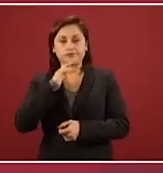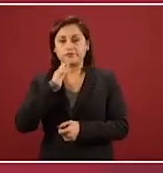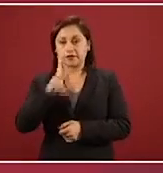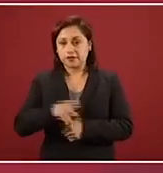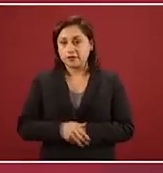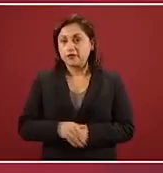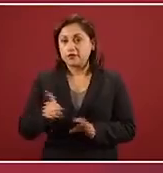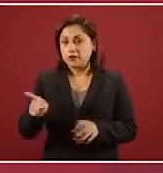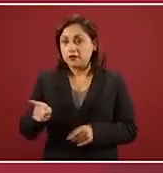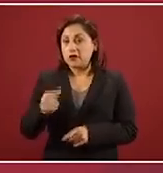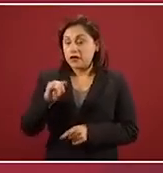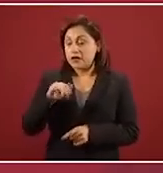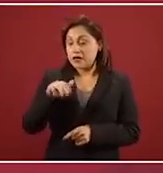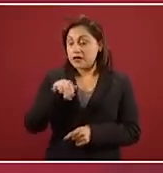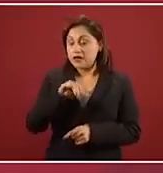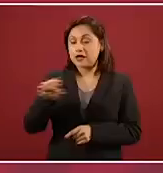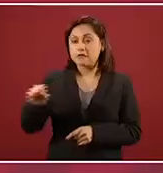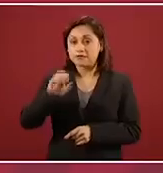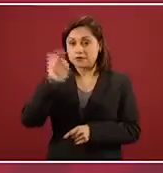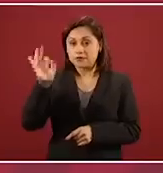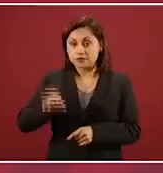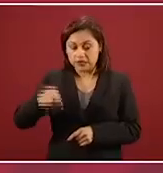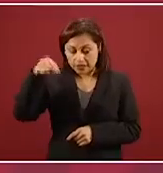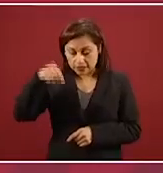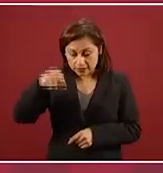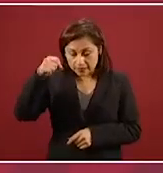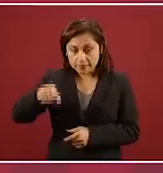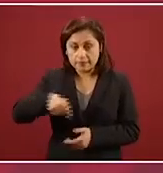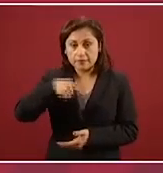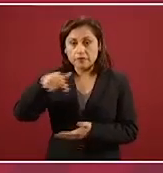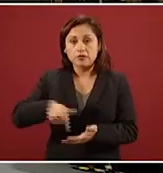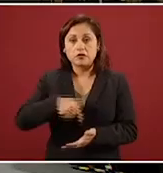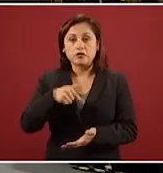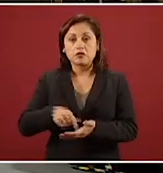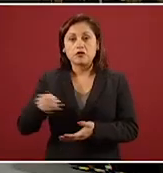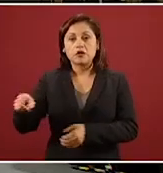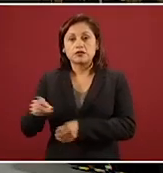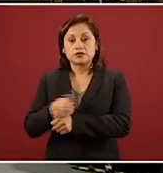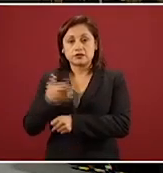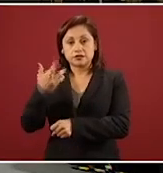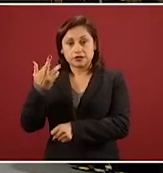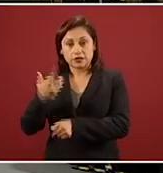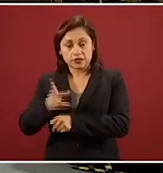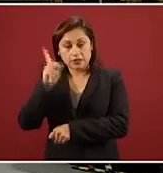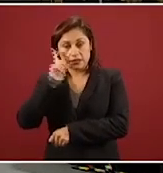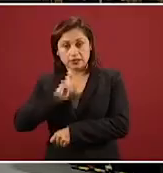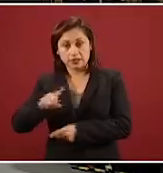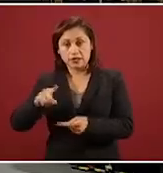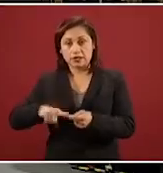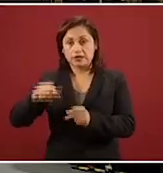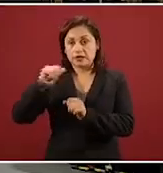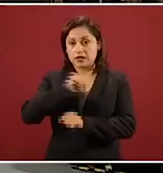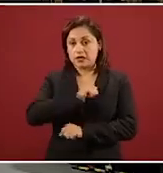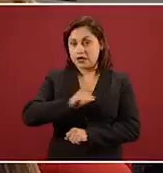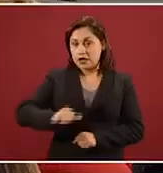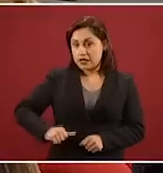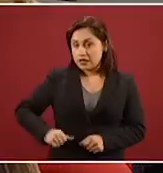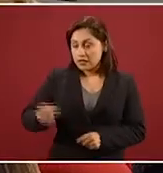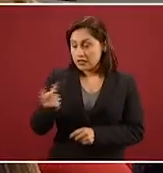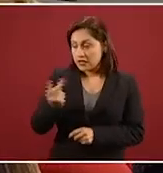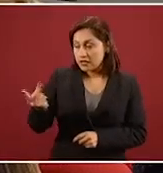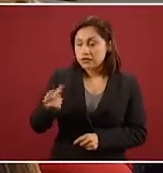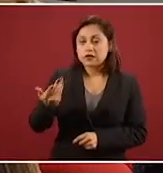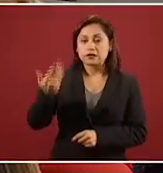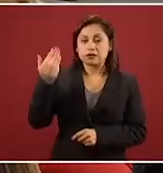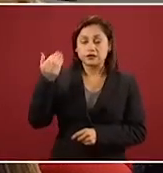Seguro Social. Aquí en este mismo lugar la secretaria alcalde lo mencionaba el día del evento de anuncio del incremento